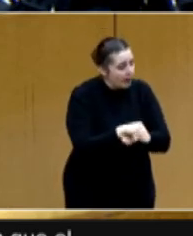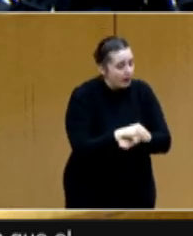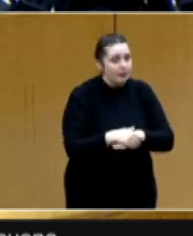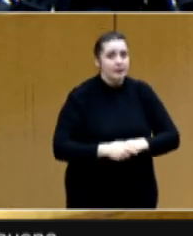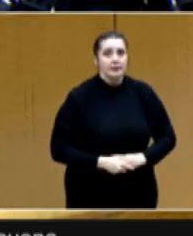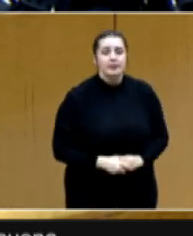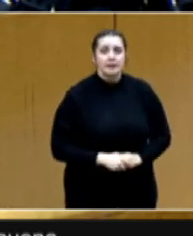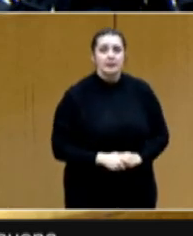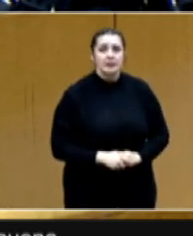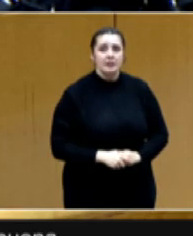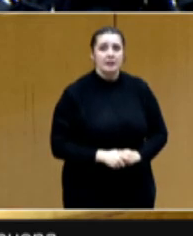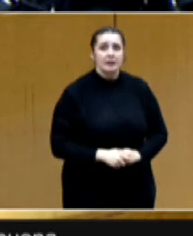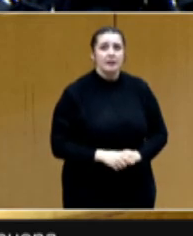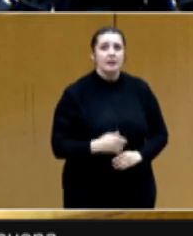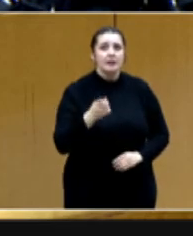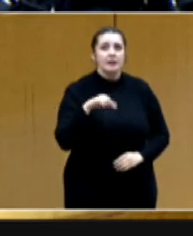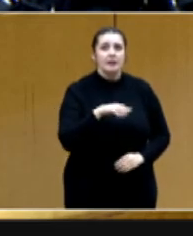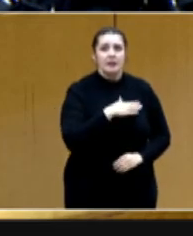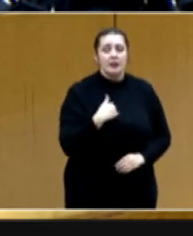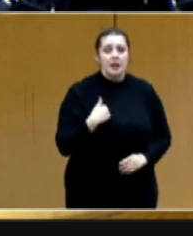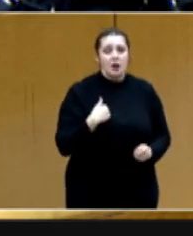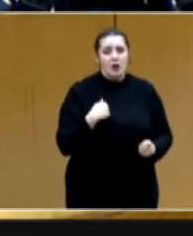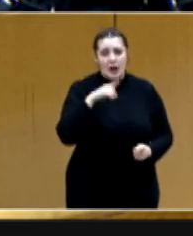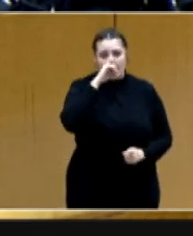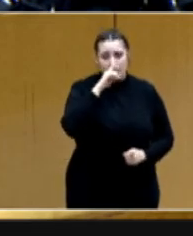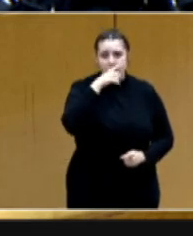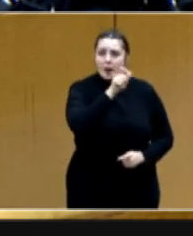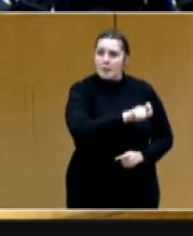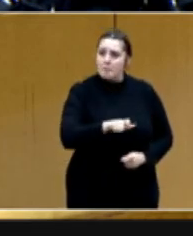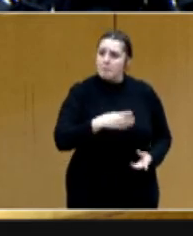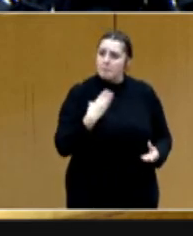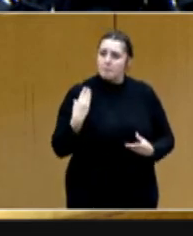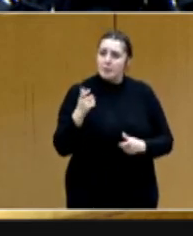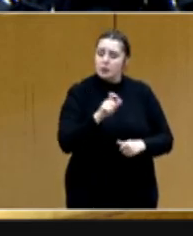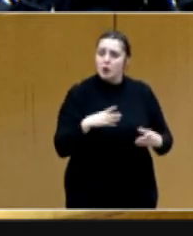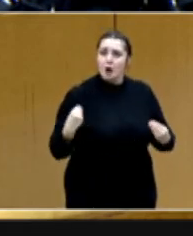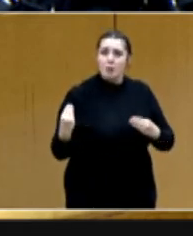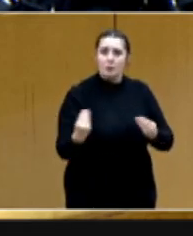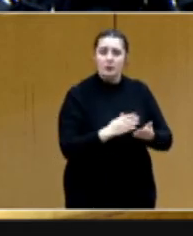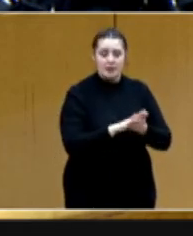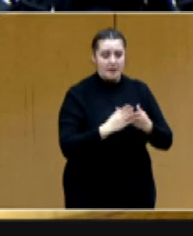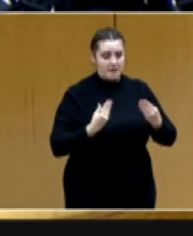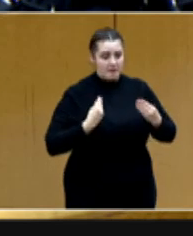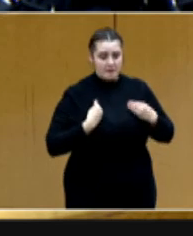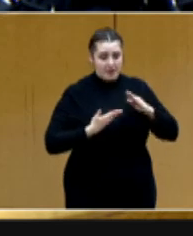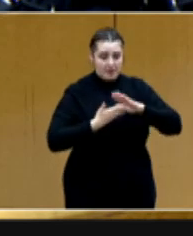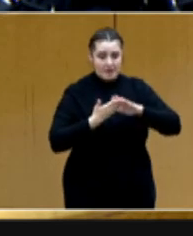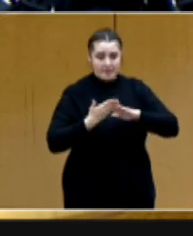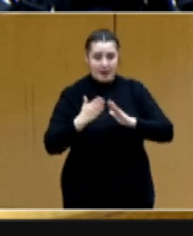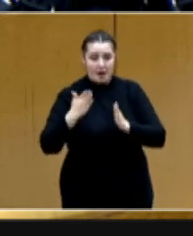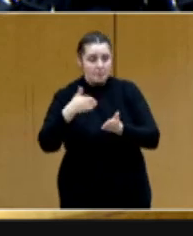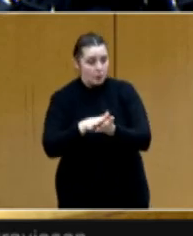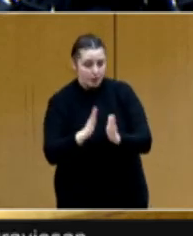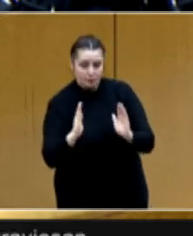este foro la existencia de un buen número de personas que atraviesan su última etapa vital en una situación de soledad